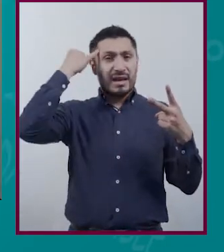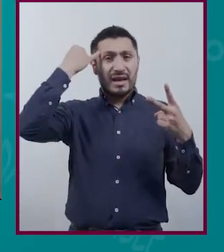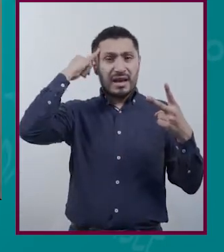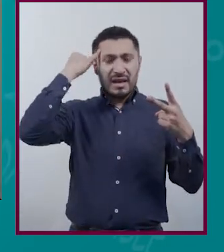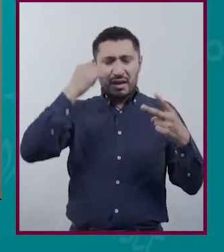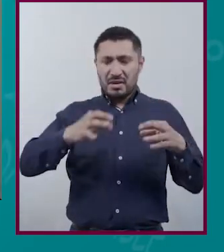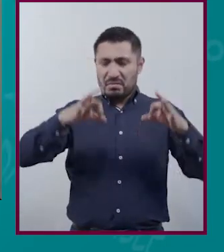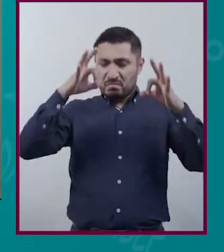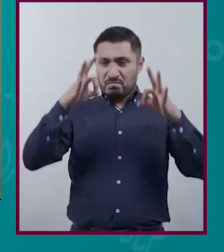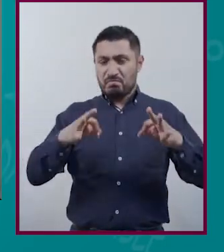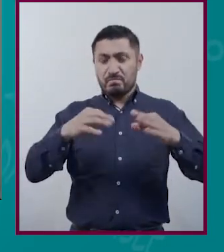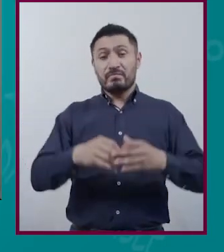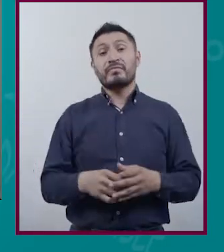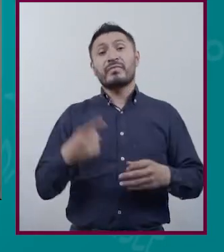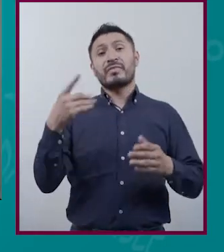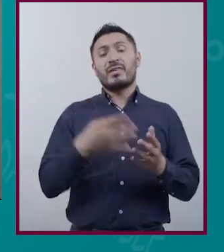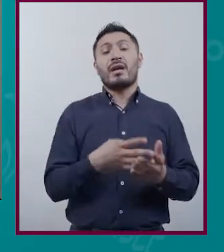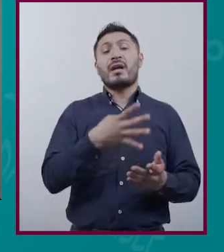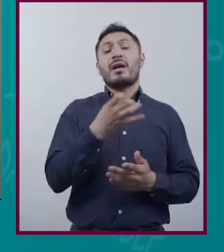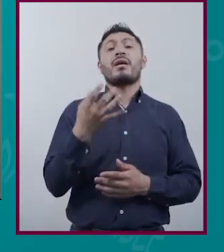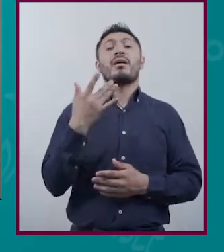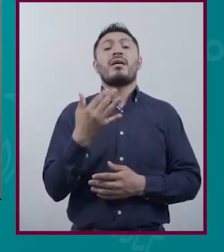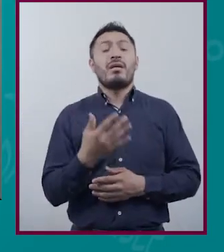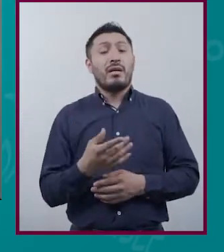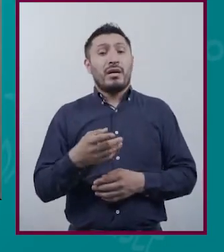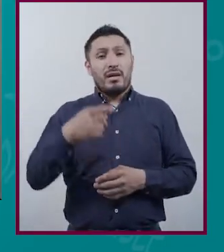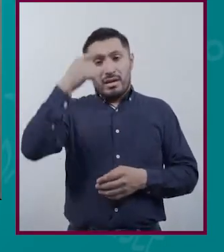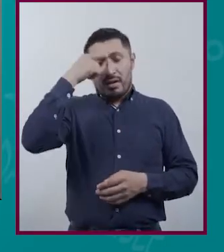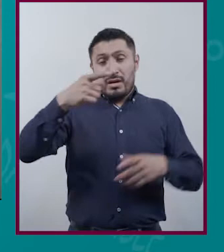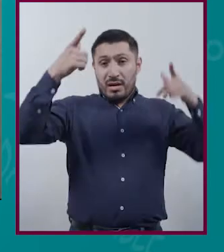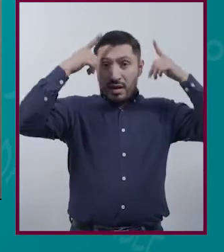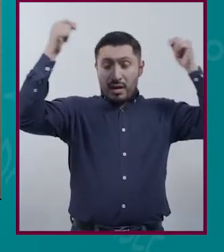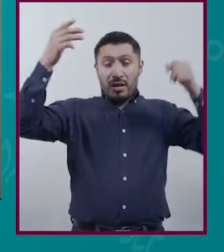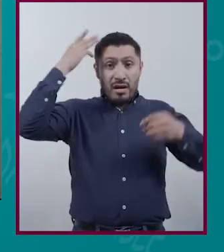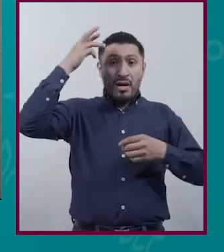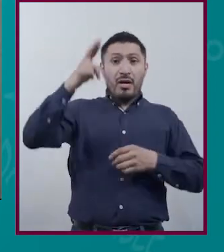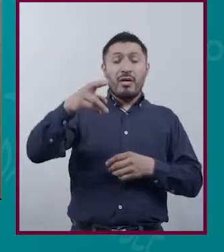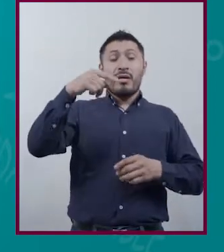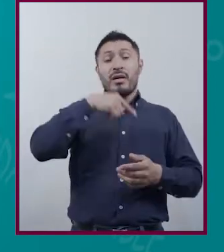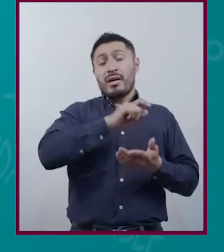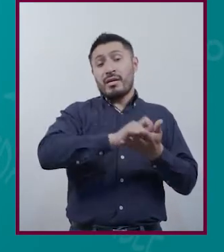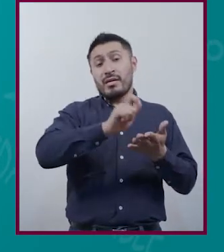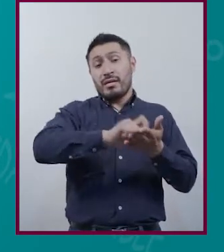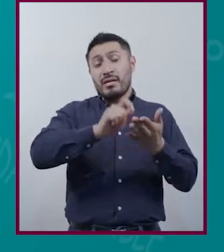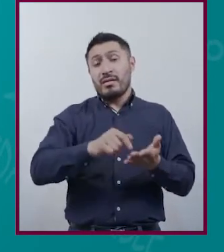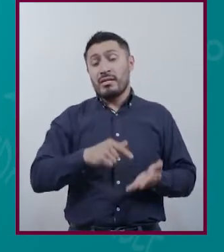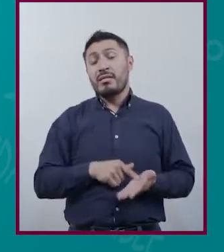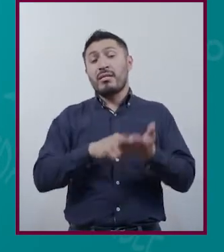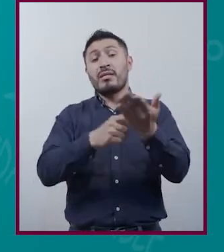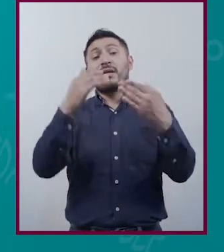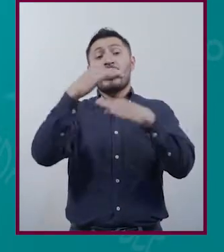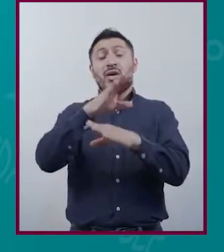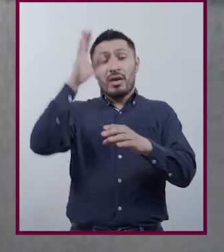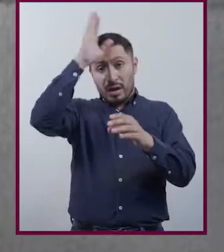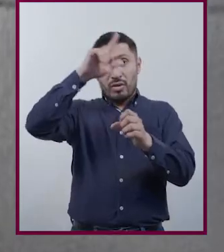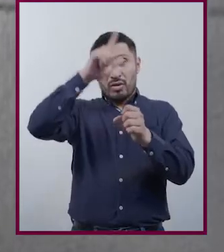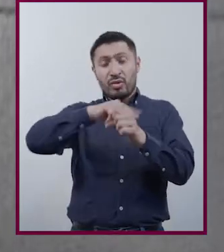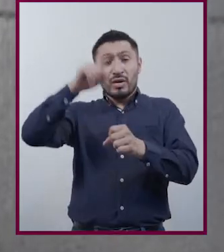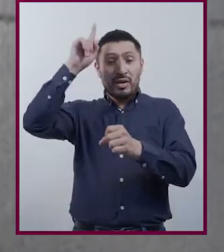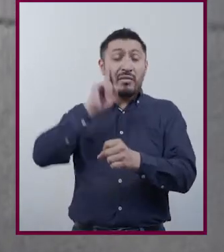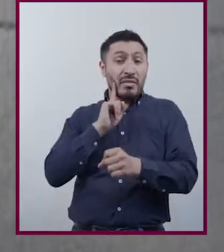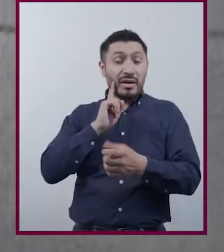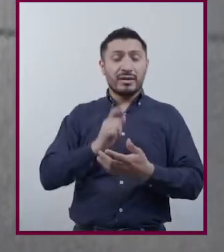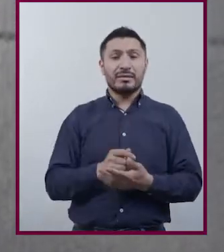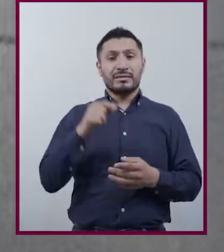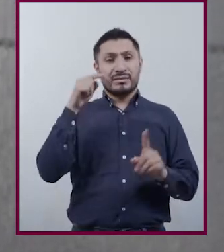contemporánea. En 1950, para titularse la maestría, presentó la tesis sobre cultura femenina.